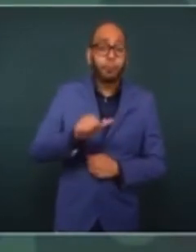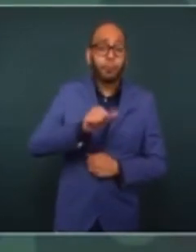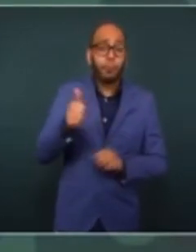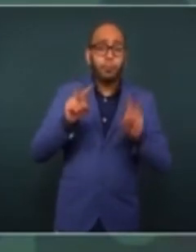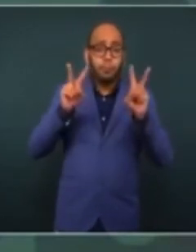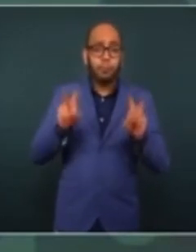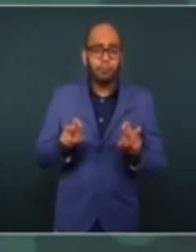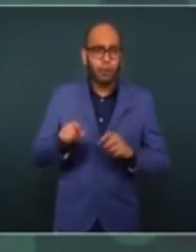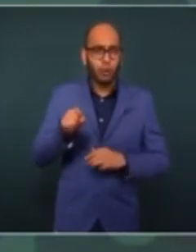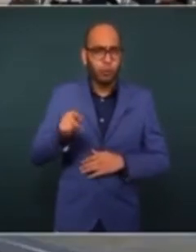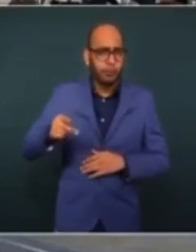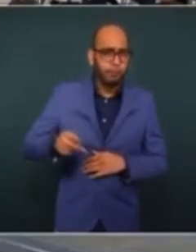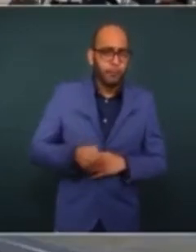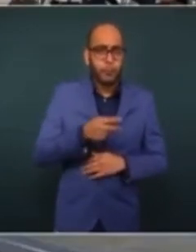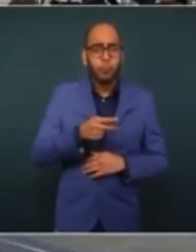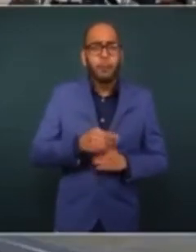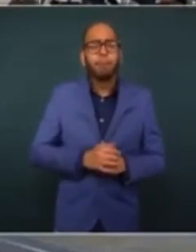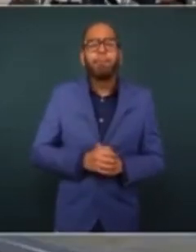preguntabas,